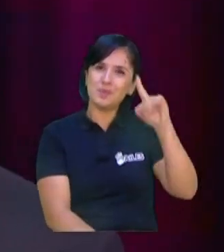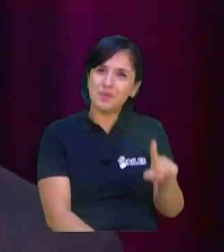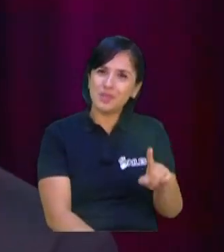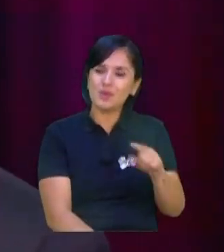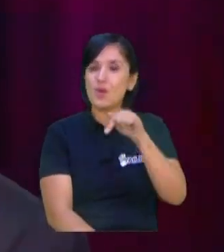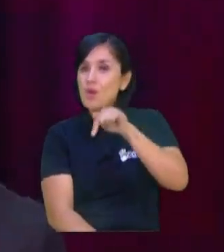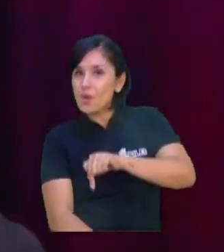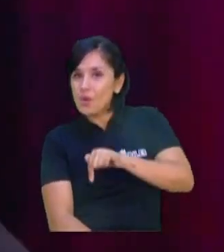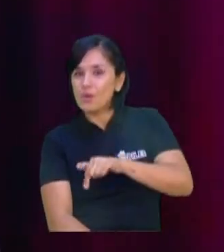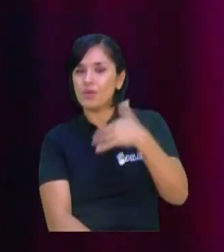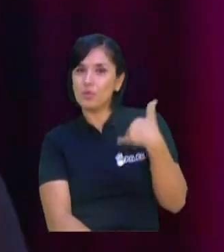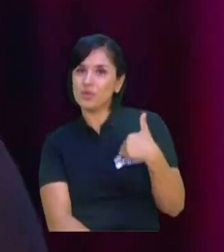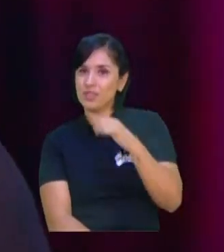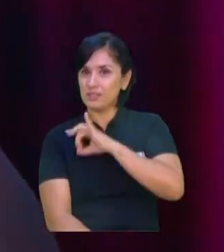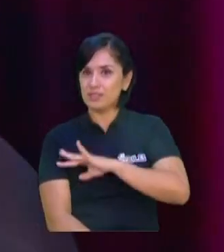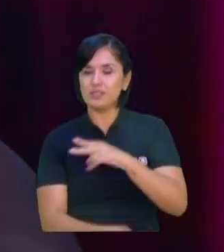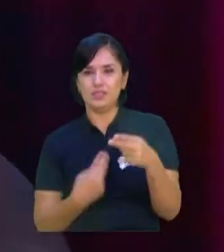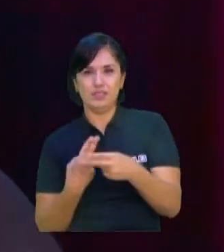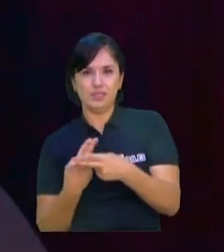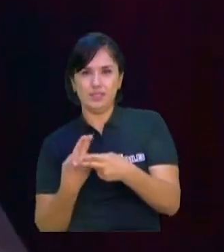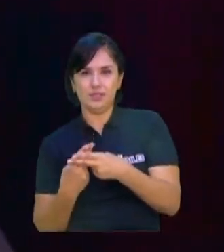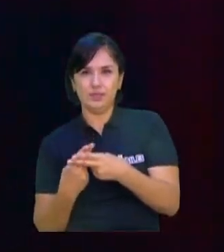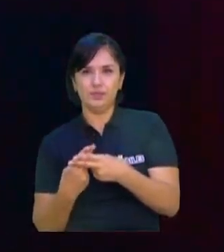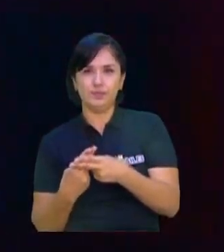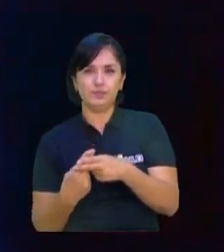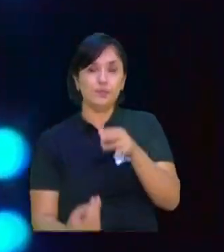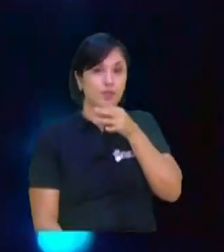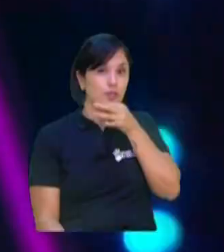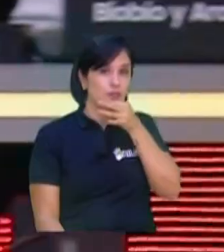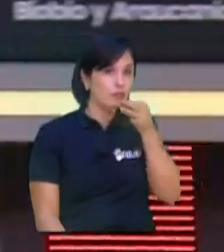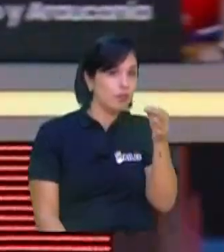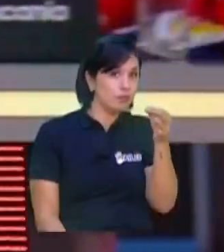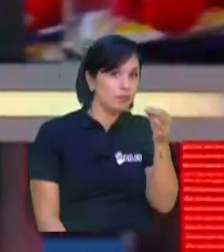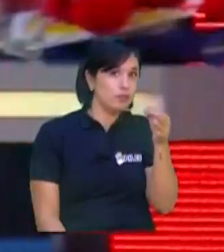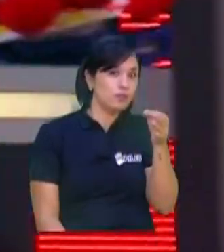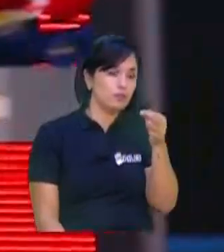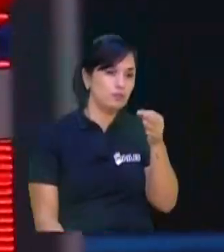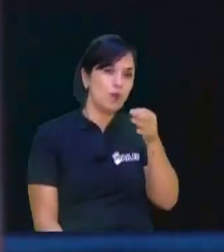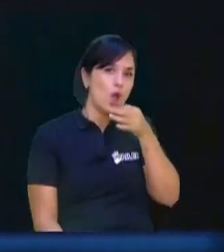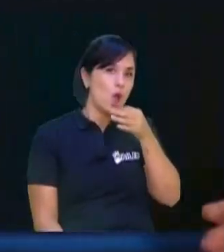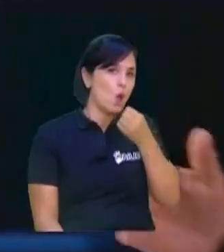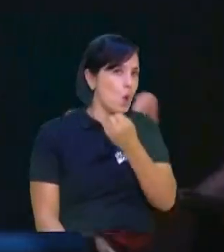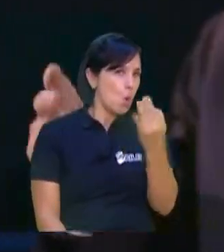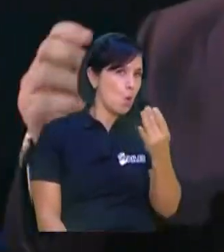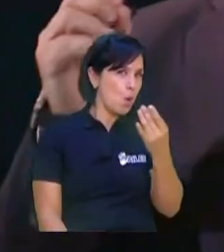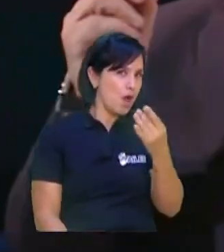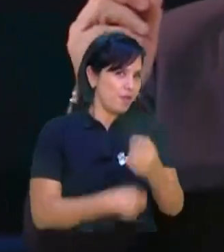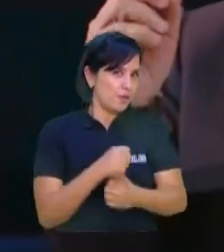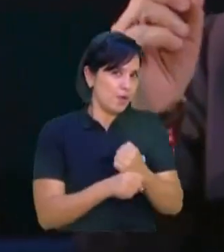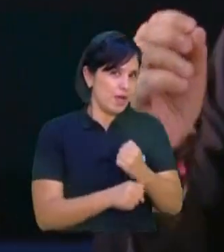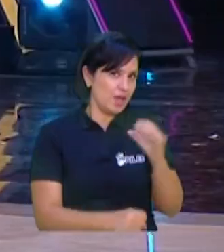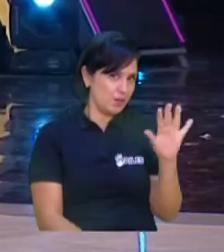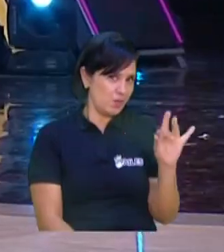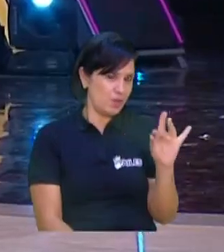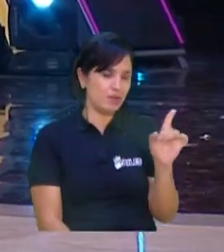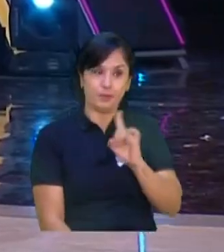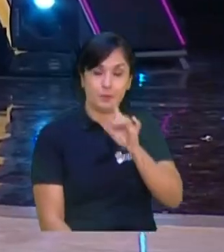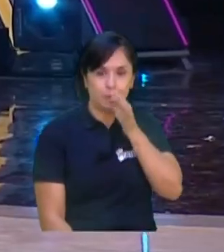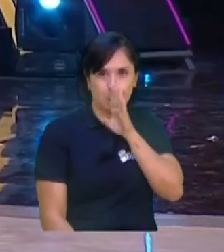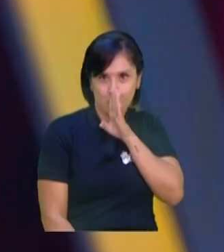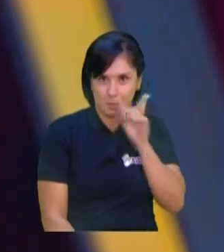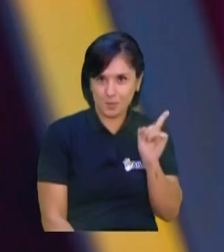es la Teletón. Yo quiero decirle, Mario, usted no es así su edad, pero yo sé que él lleva 40